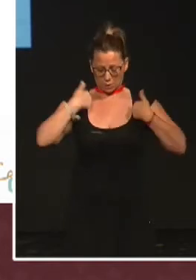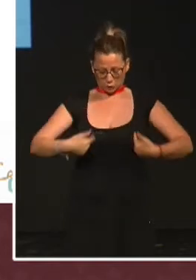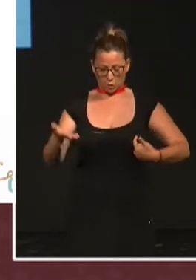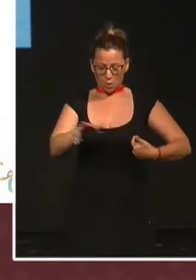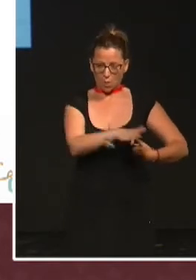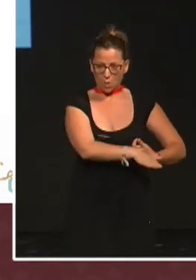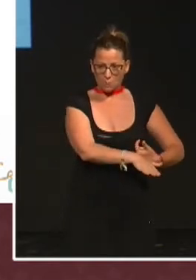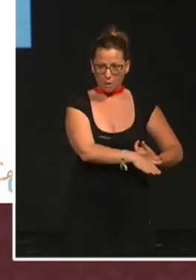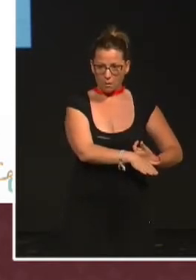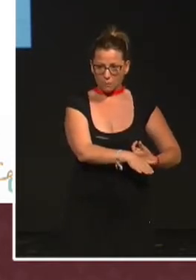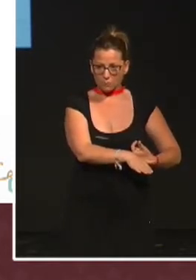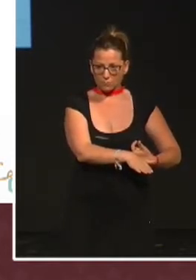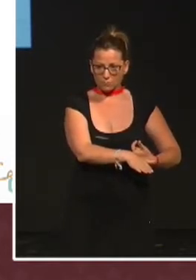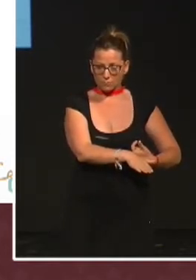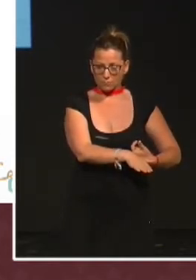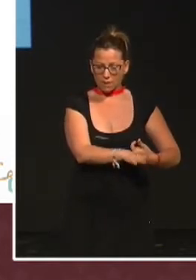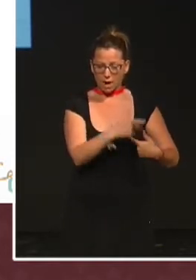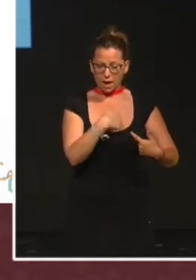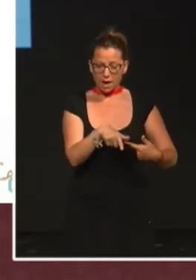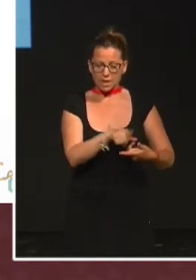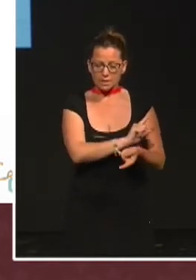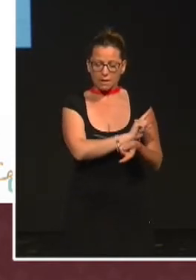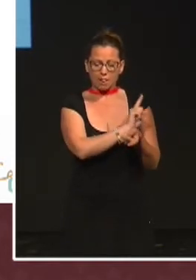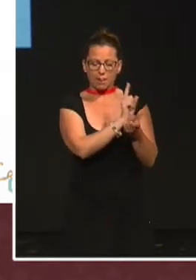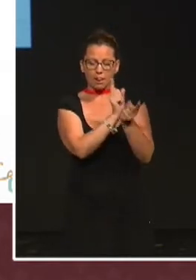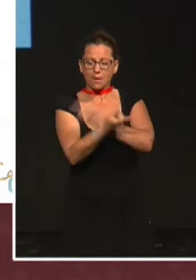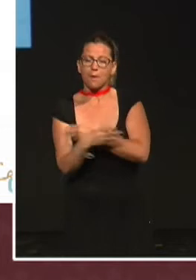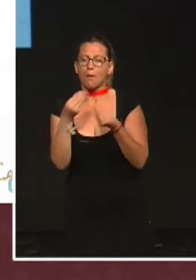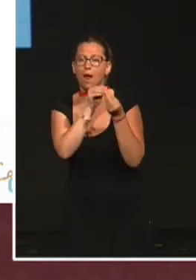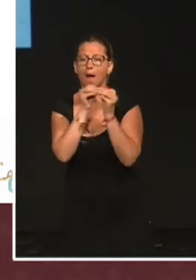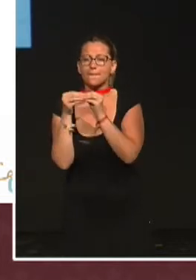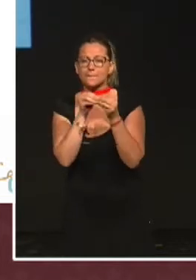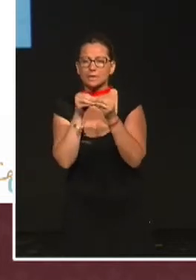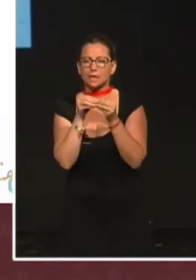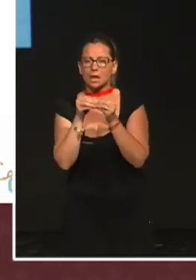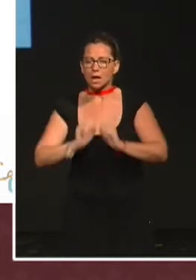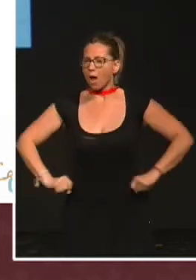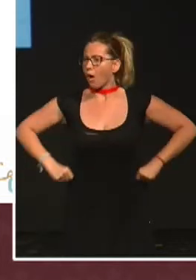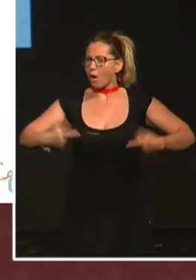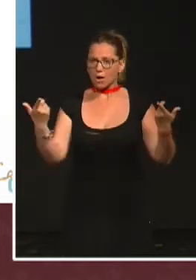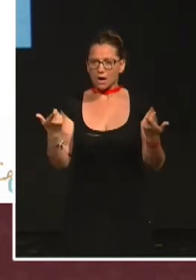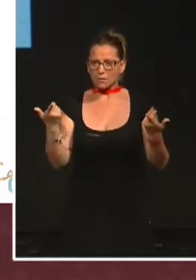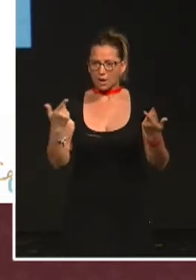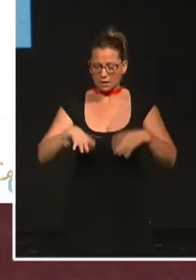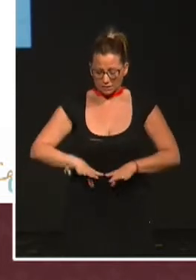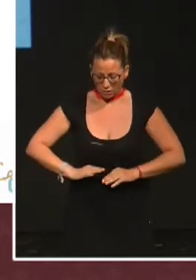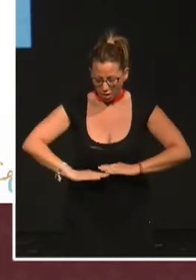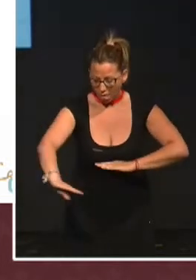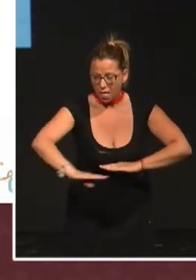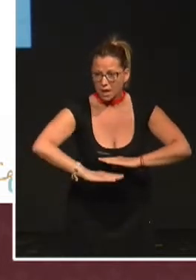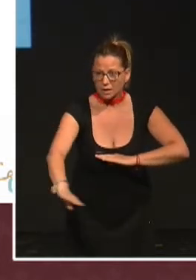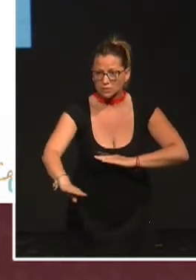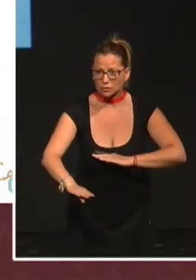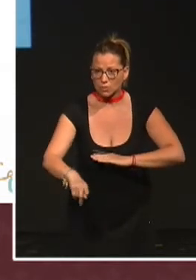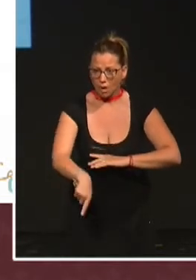va a transformar en una fuente de materia orgánica estable que al final terminará en el suelo y volverá otra vez a producir